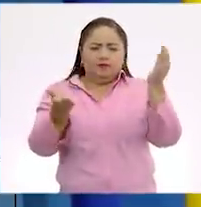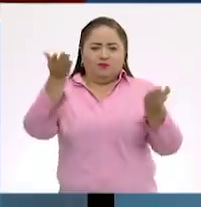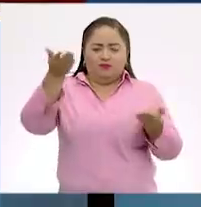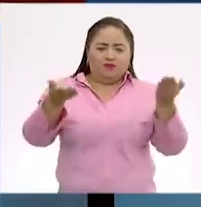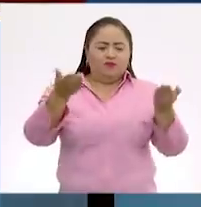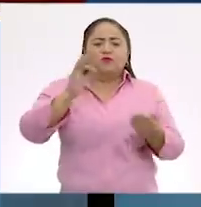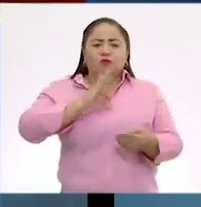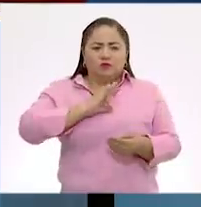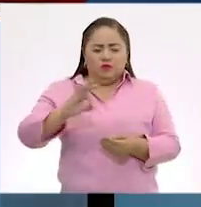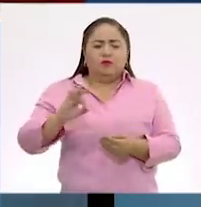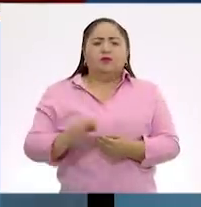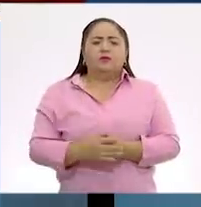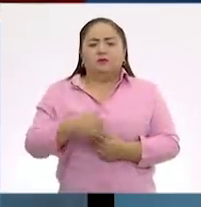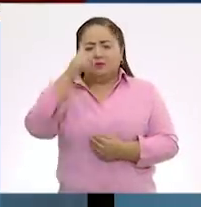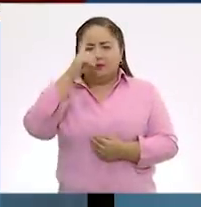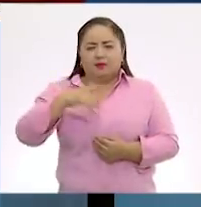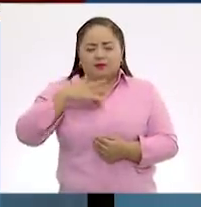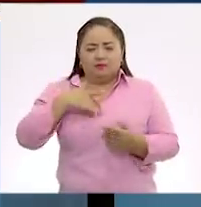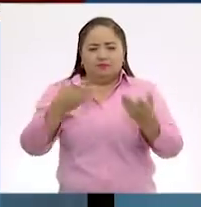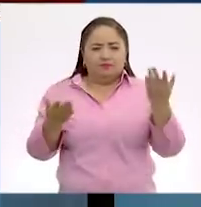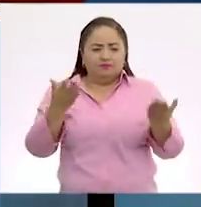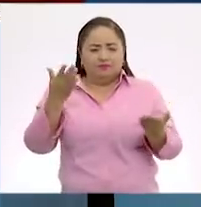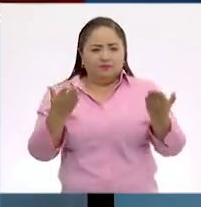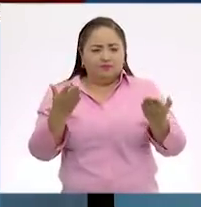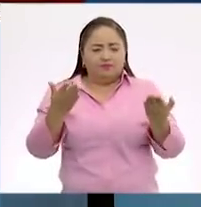y para buscar el equilibrio,